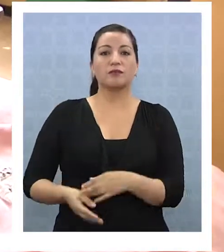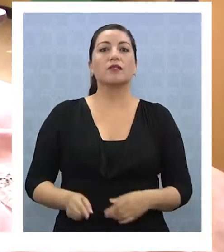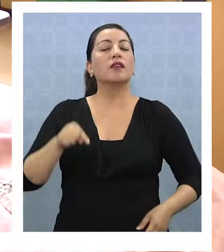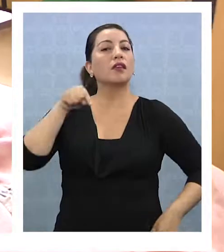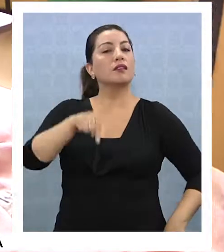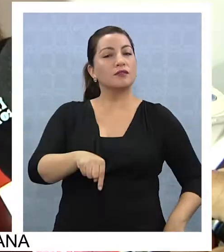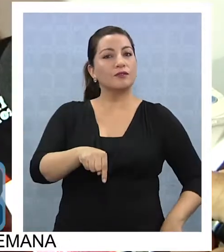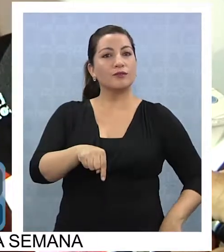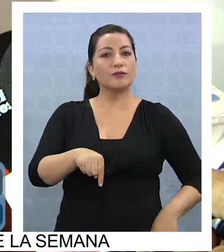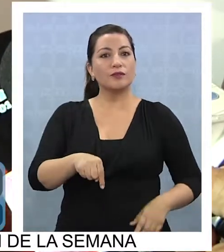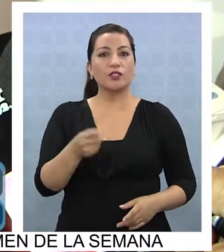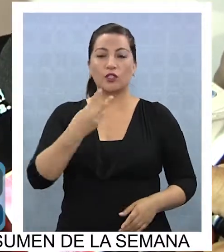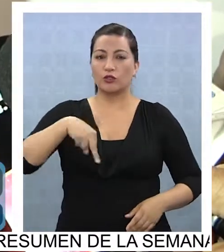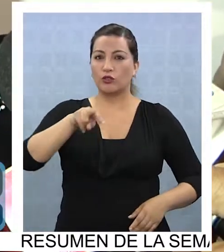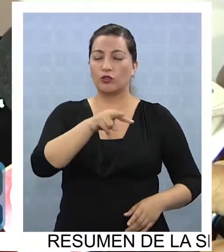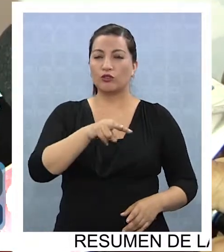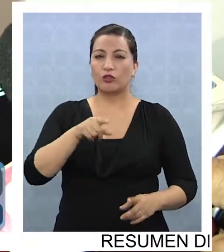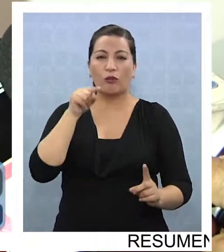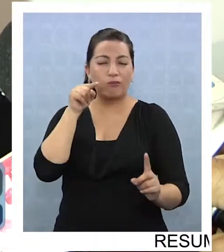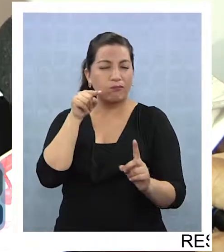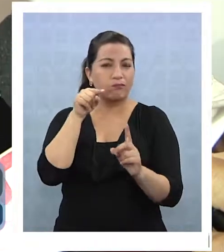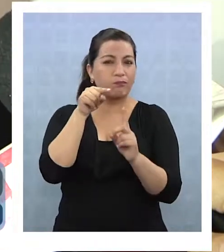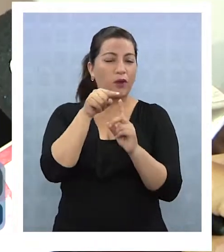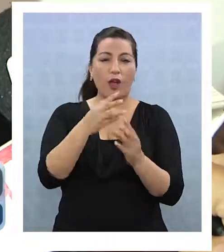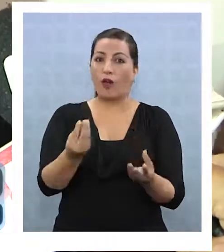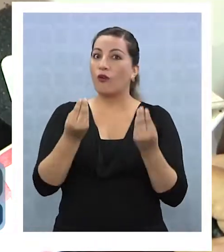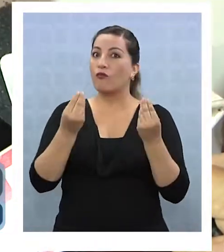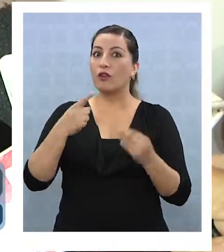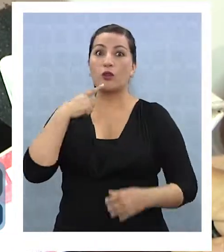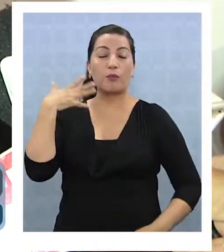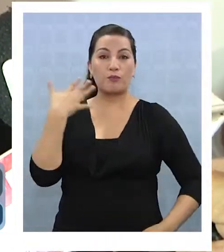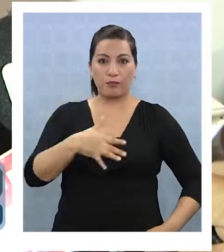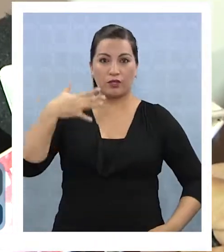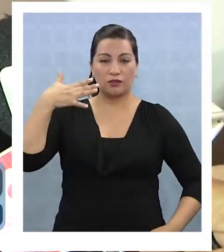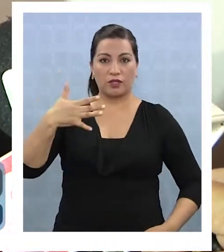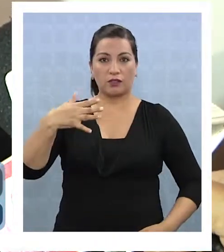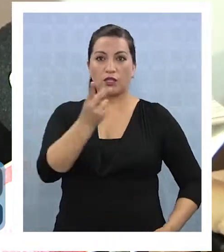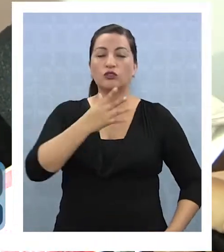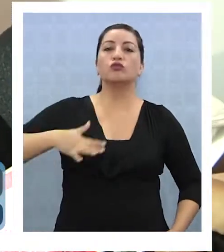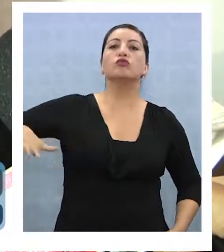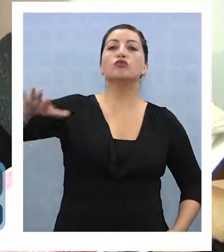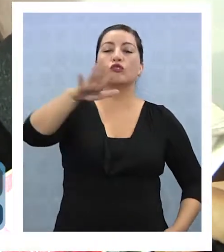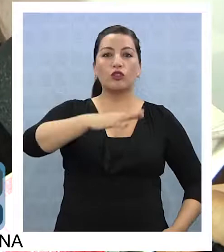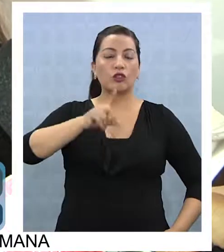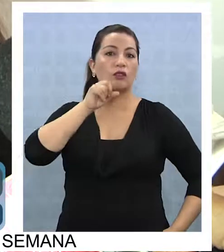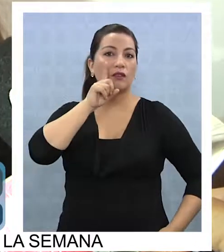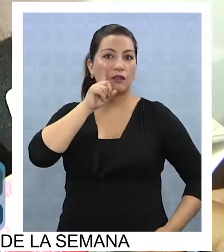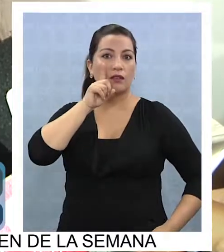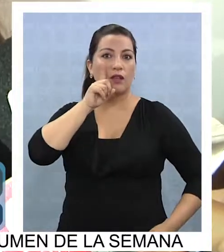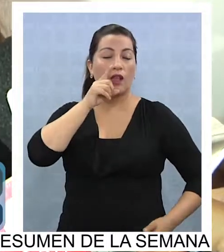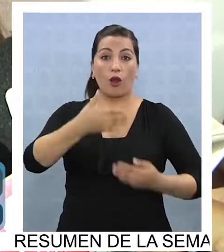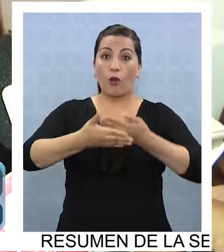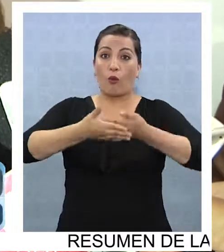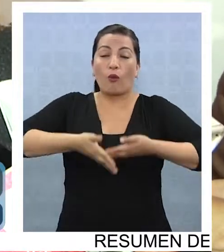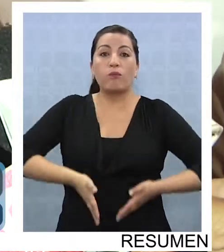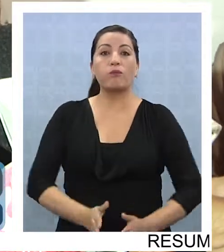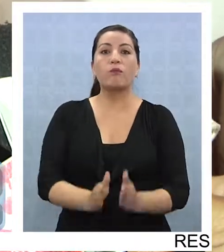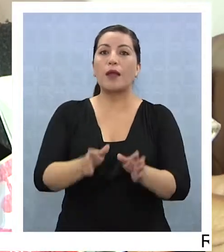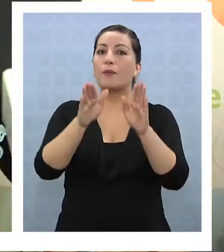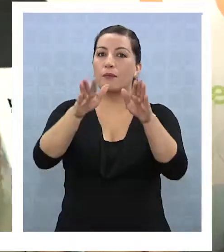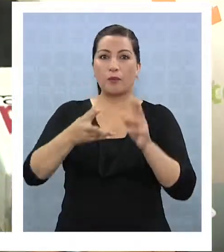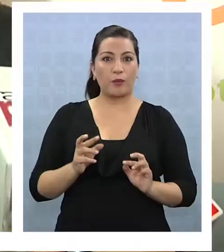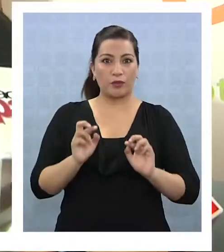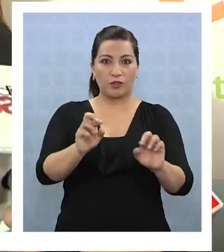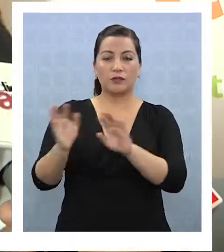lugar a duda dan el clavo con algo que es fundamental, es que todos tengamos al momento de nacer las mismas